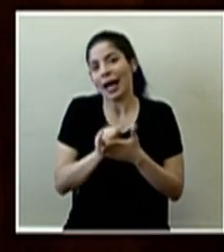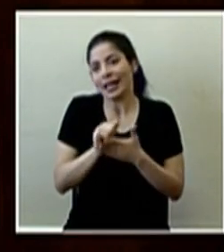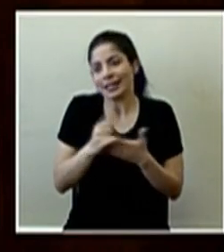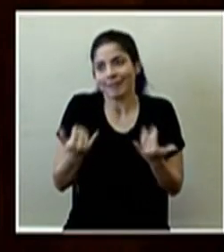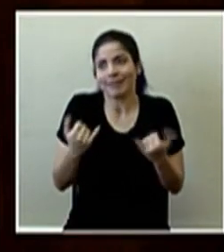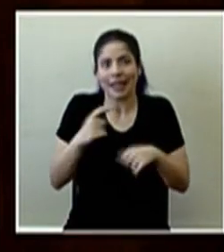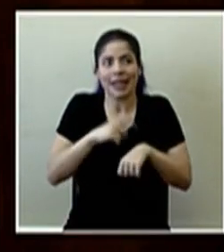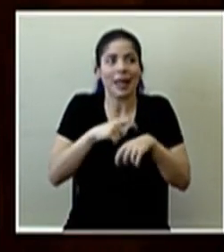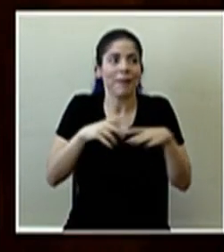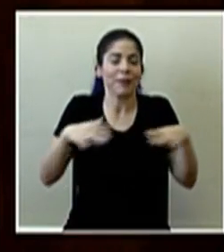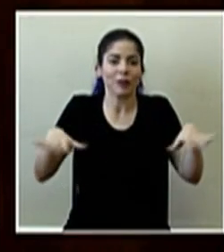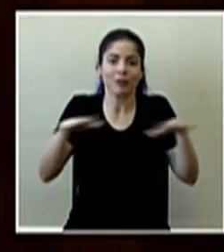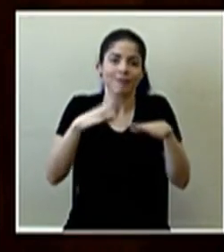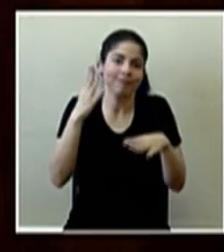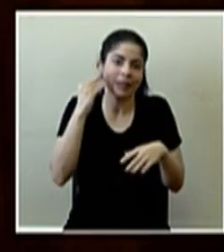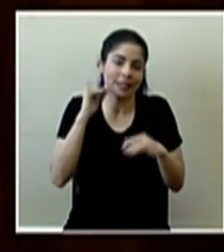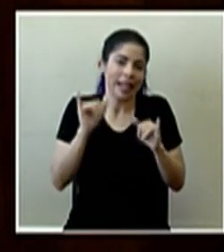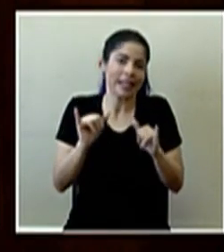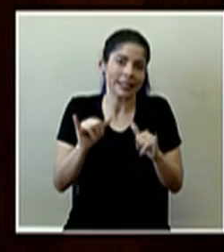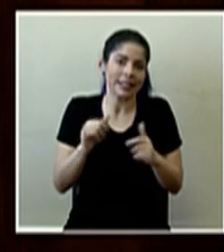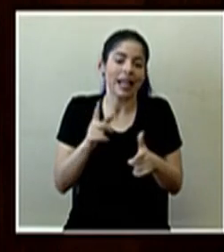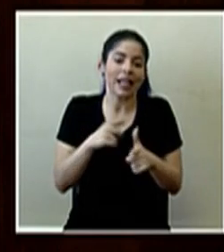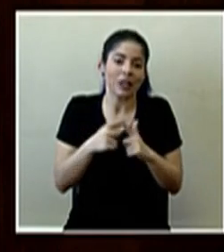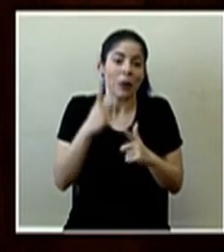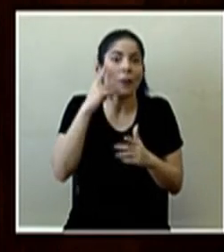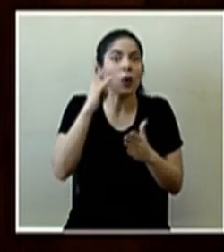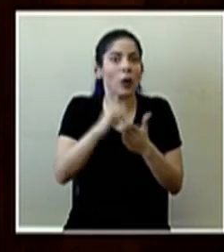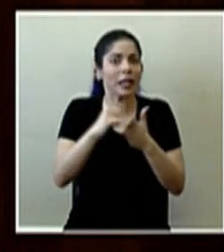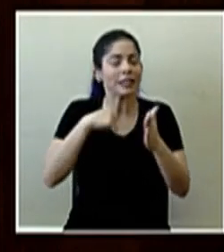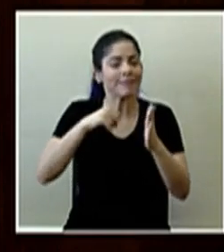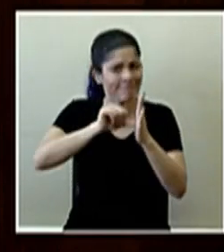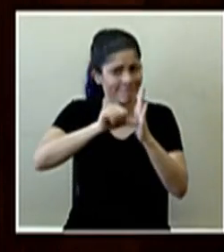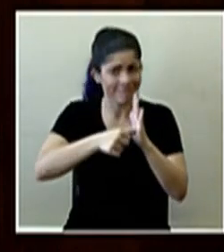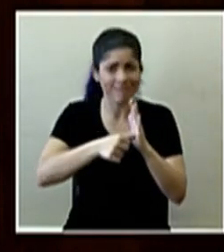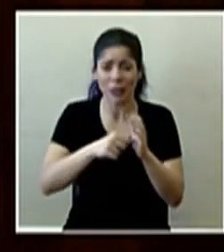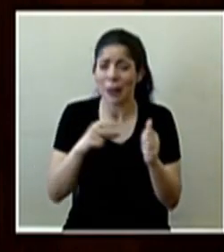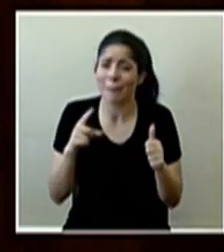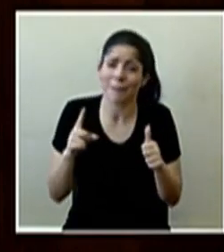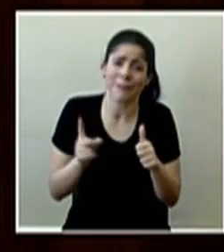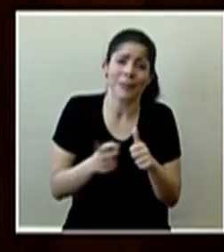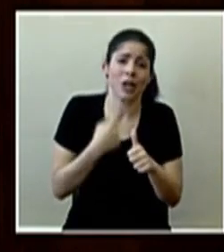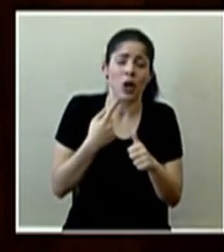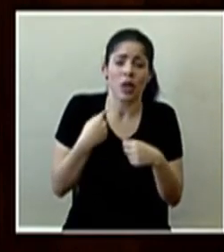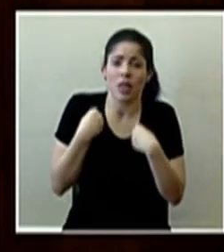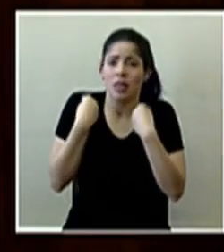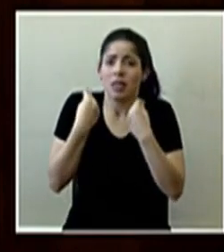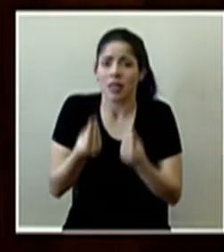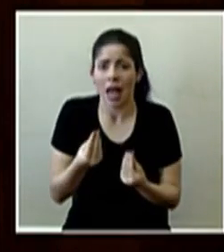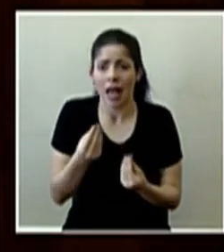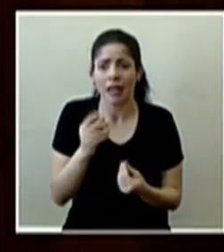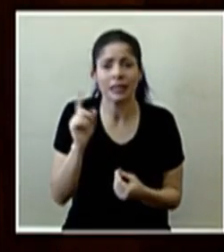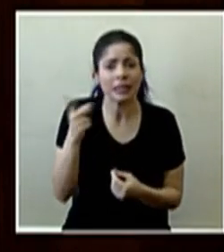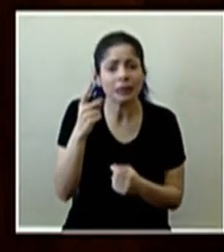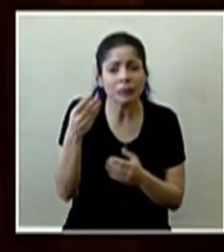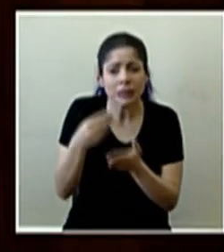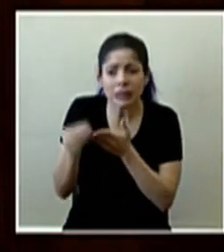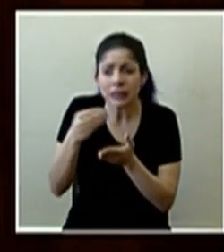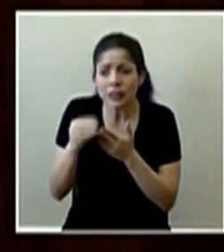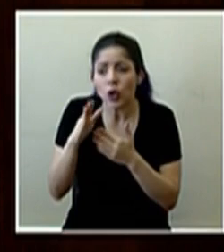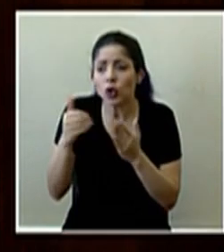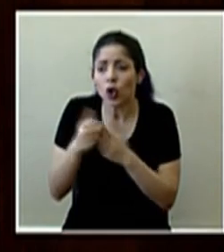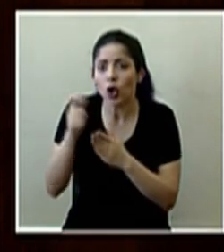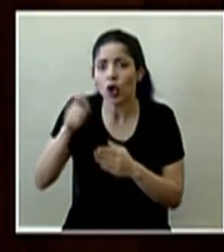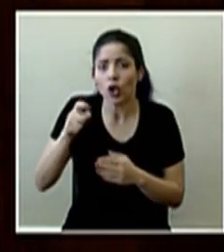de los tiempos que estamos viviendo y por eso resalto la prioridad que estamos dándole a conseguir lo que ocupan